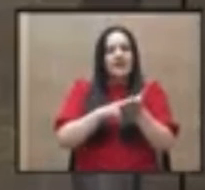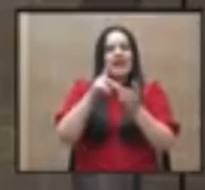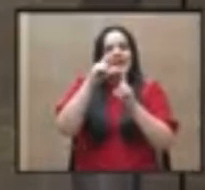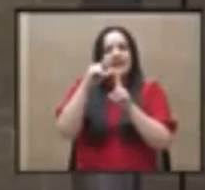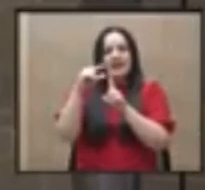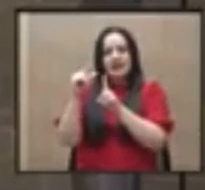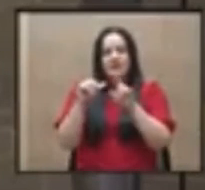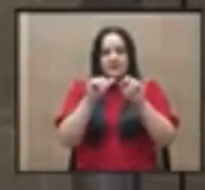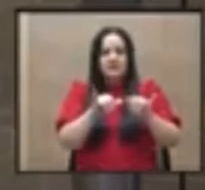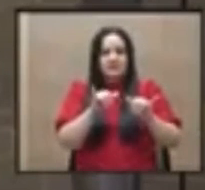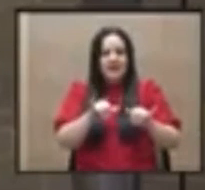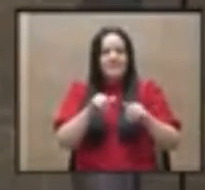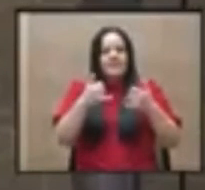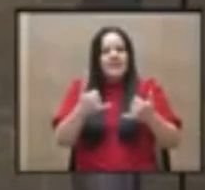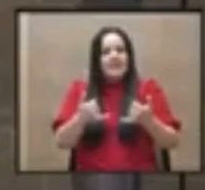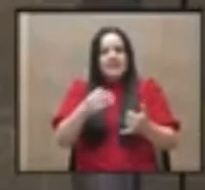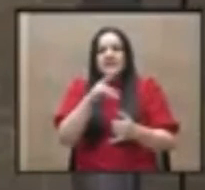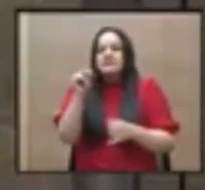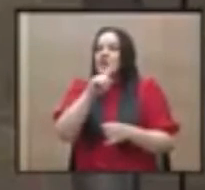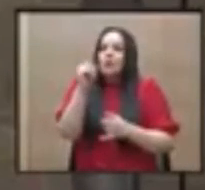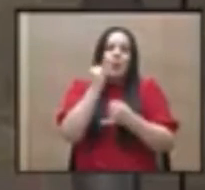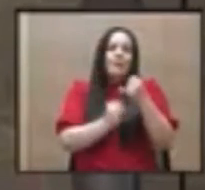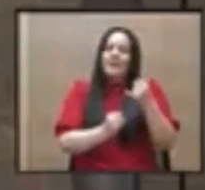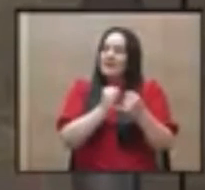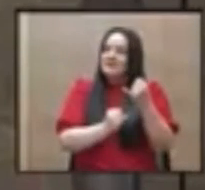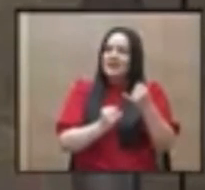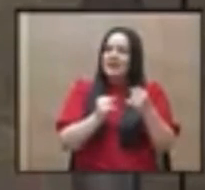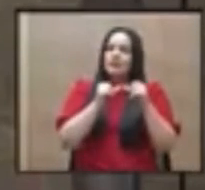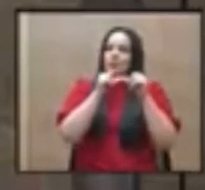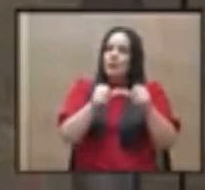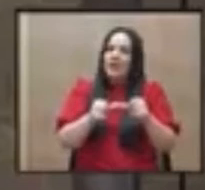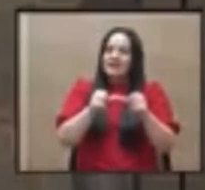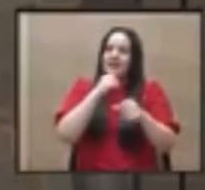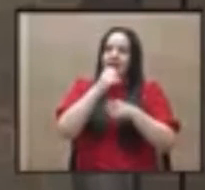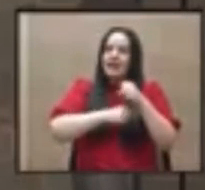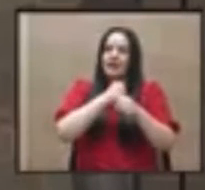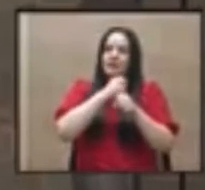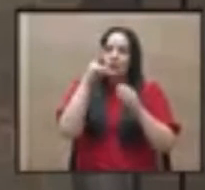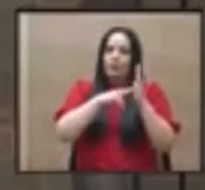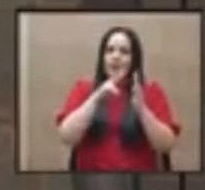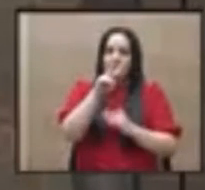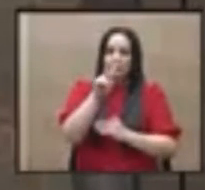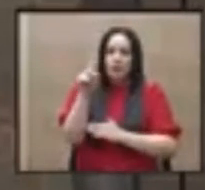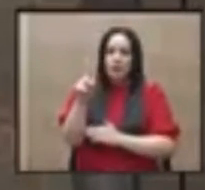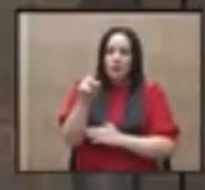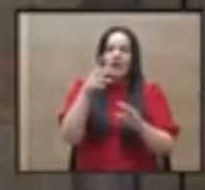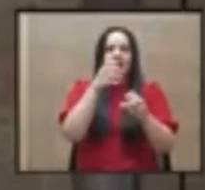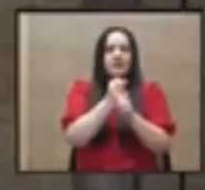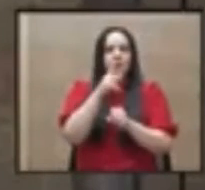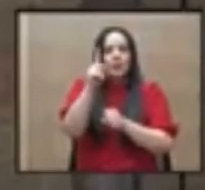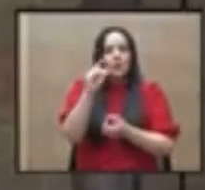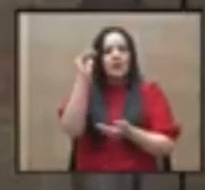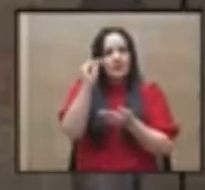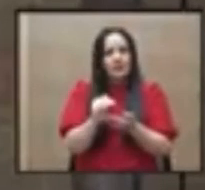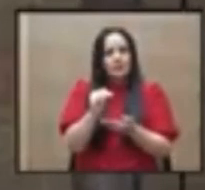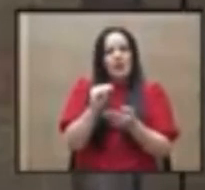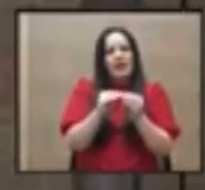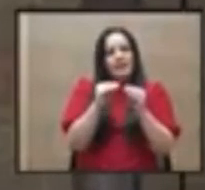se encuentren vigentes y no vencen durante el 2021. procurando una reducción de al menos